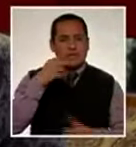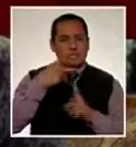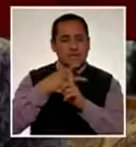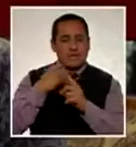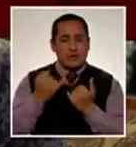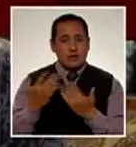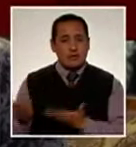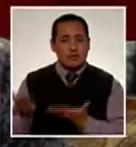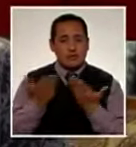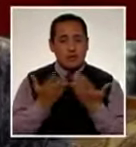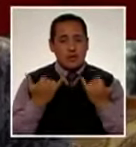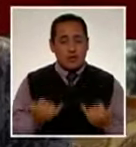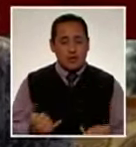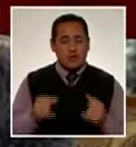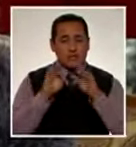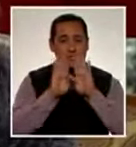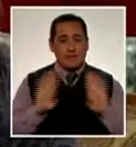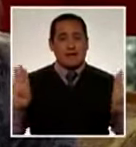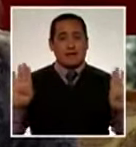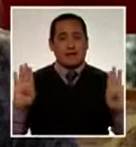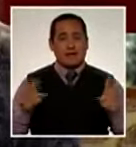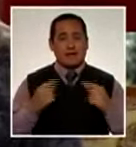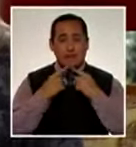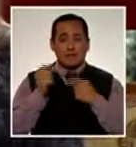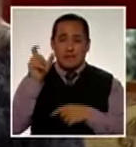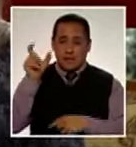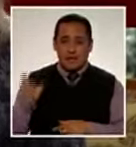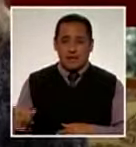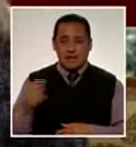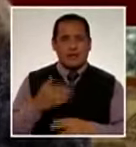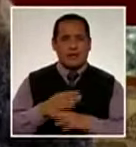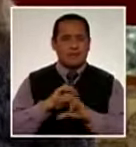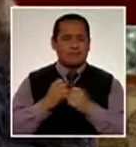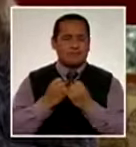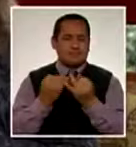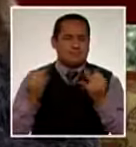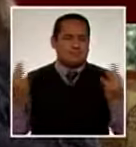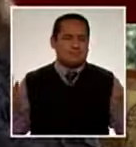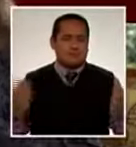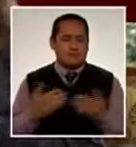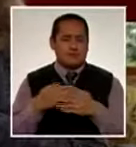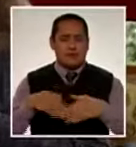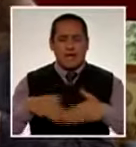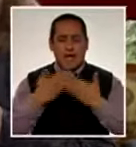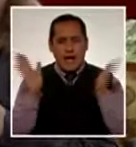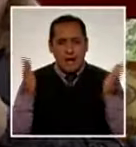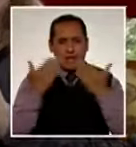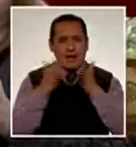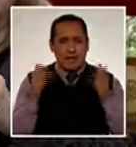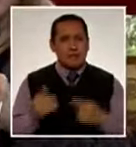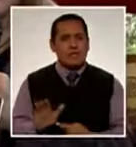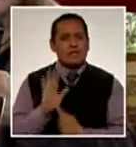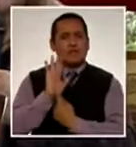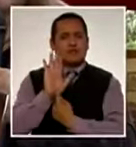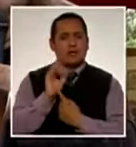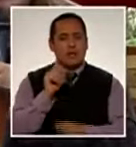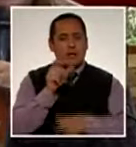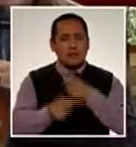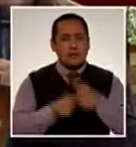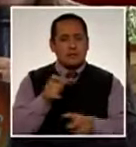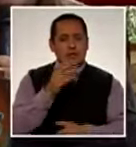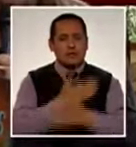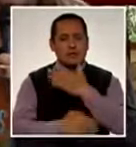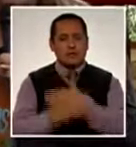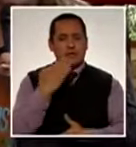Nick Vujicic es nuestro invitado hoy aquí en Sin Barreras. Él pues ha roto todas las barreras, ha podido